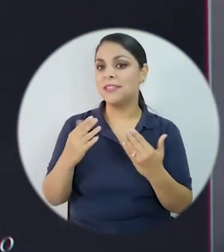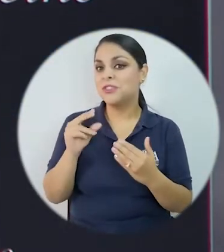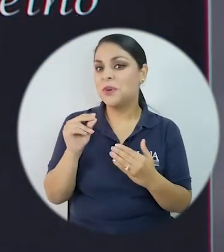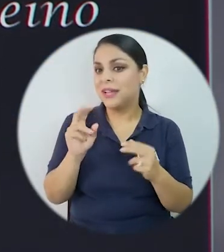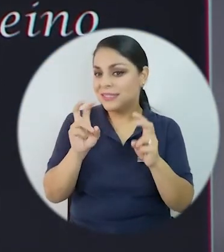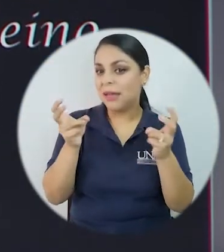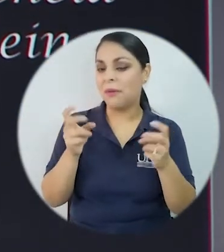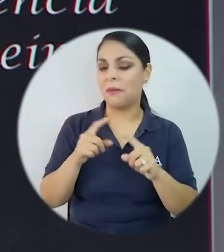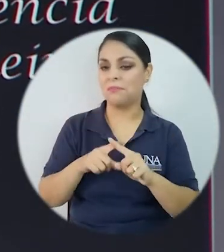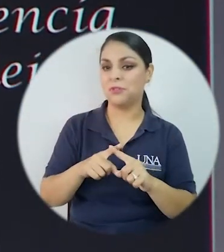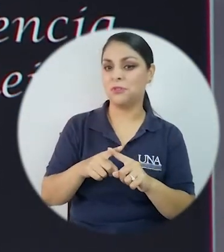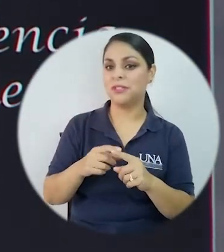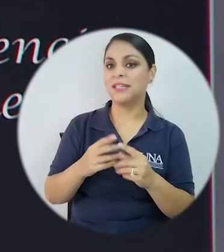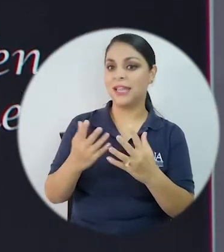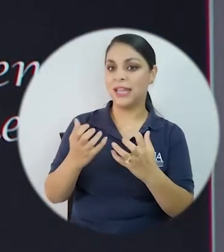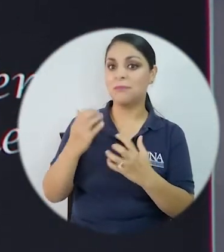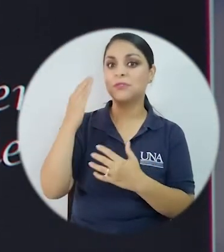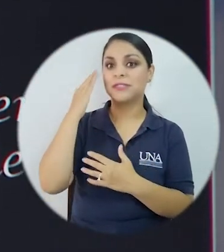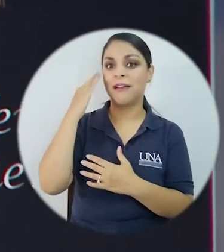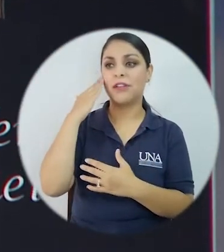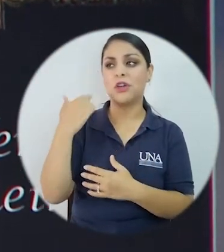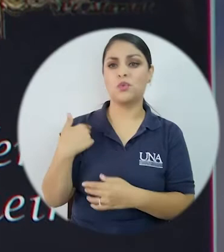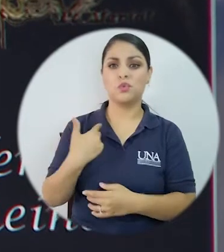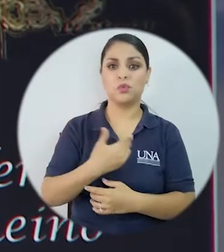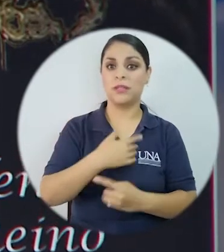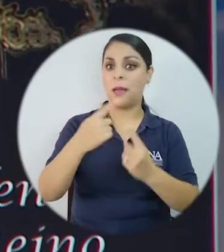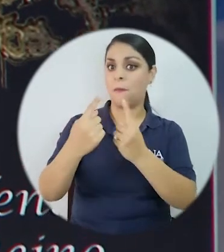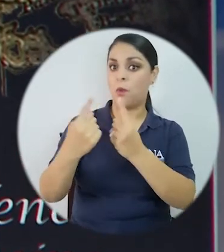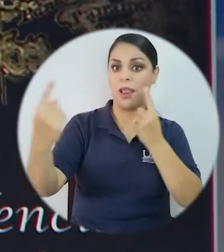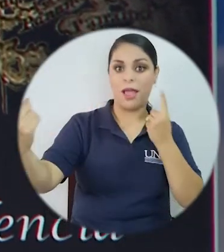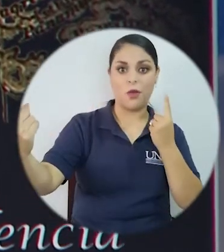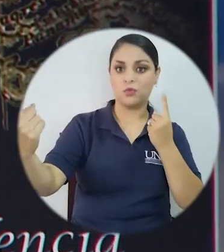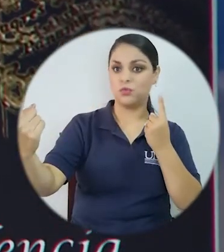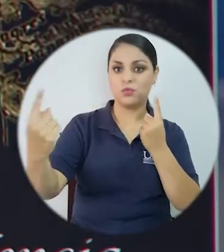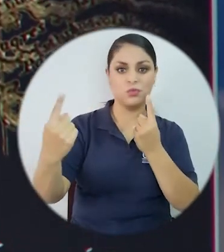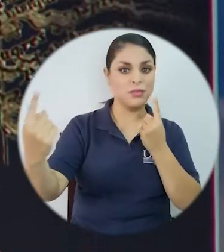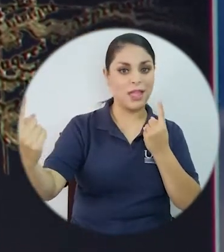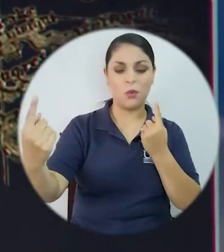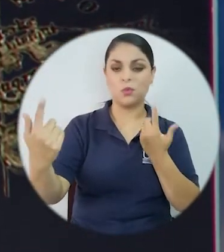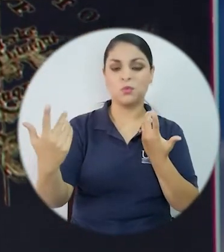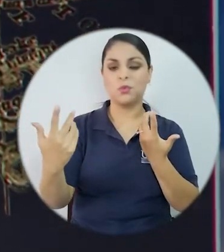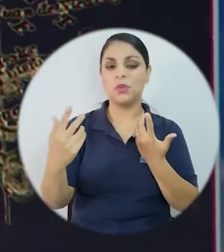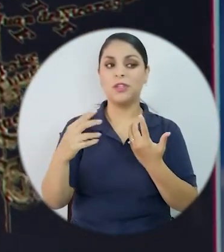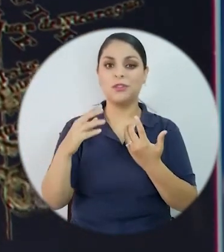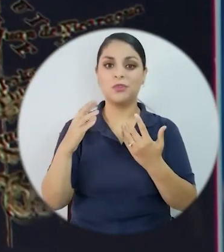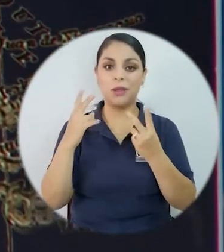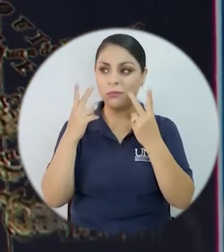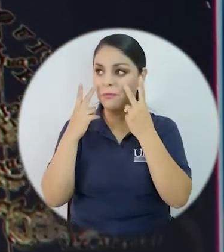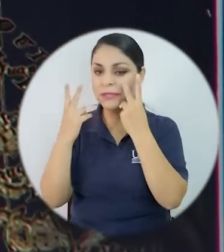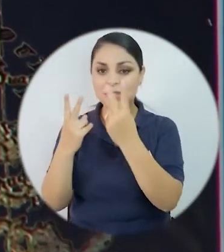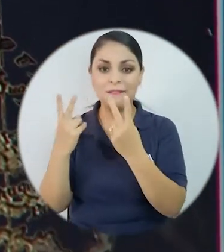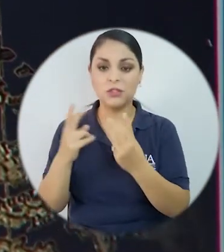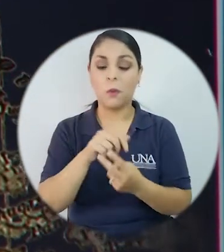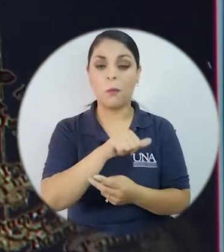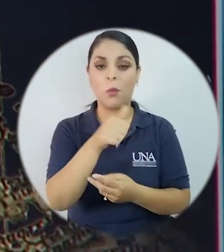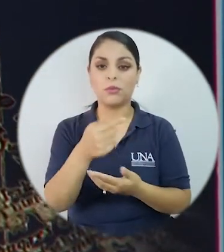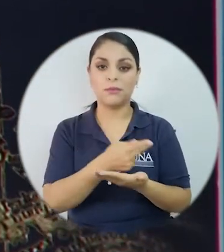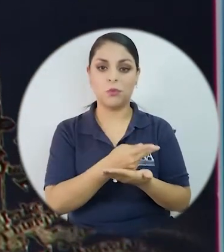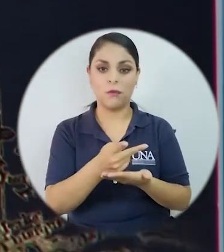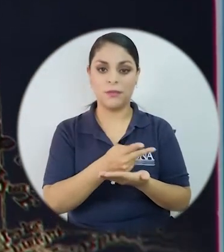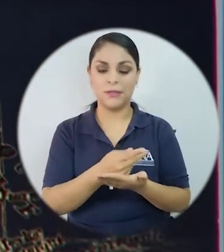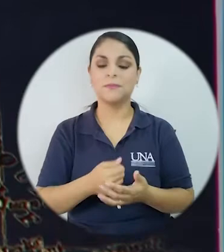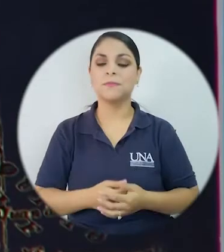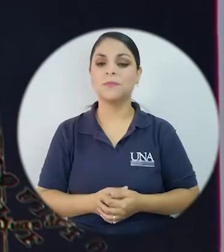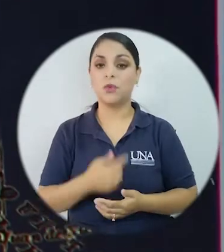el más, que todos sabemos que estábamos muy lejos, que no éramos tan visibles como otras